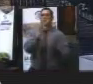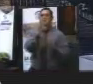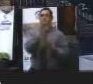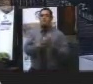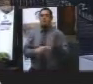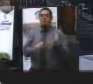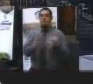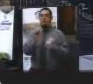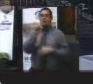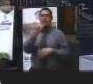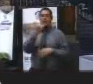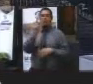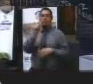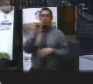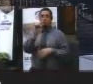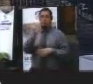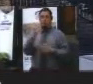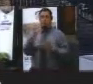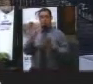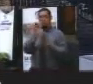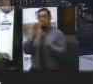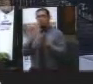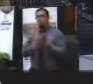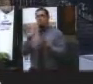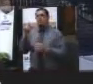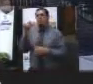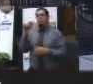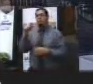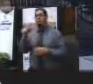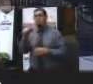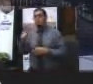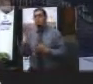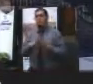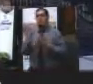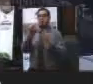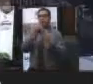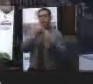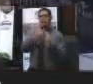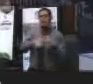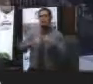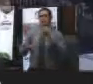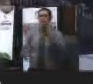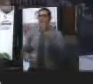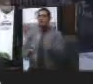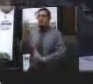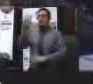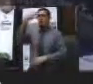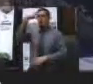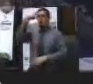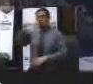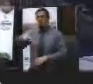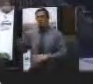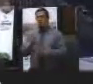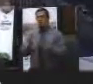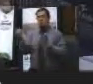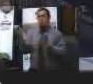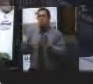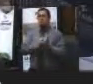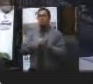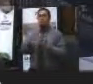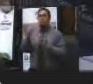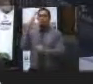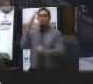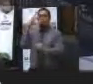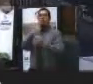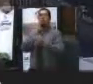la Constitución de 17 surgirá de la Revolución Mexicana, que tiene como